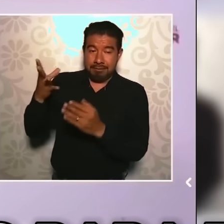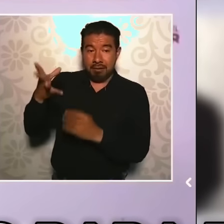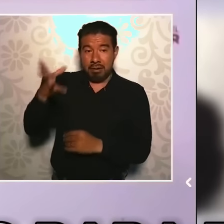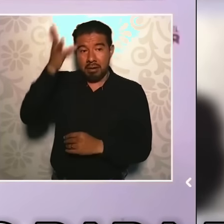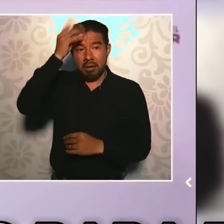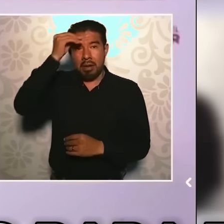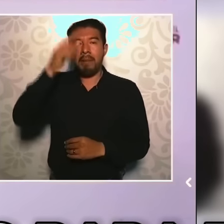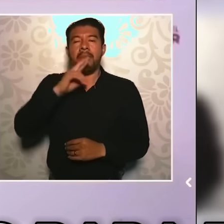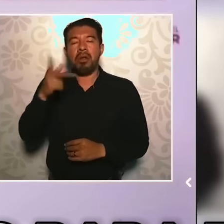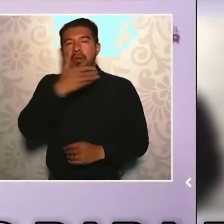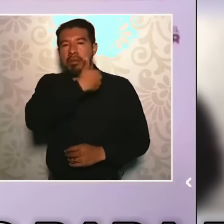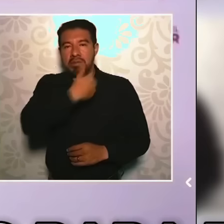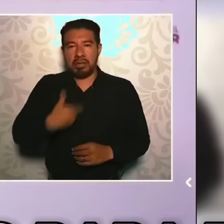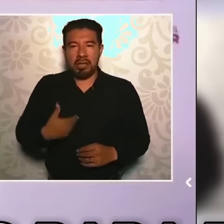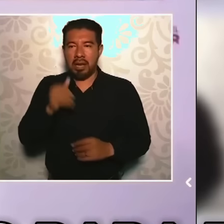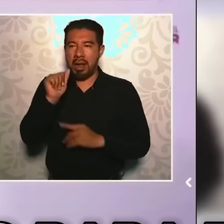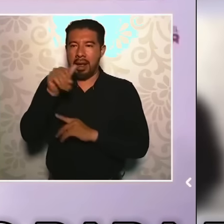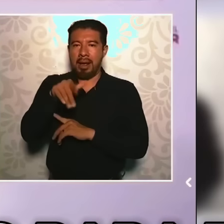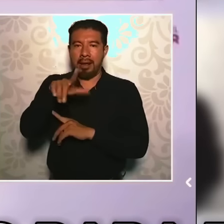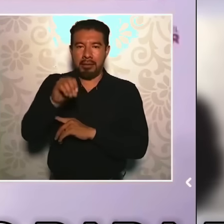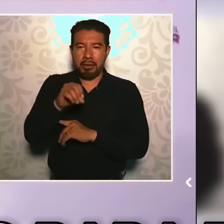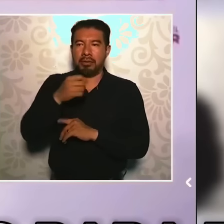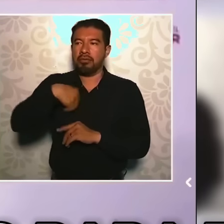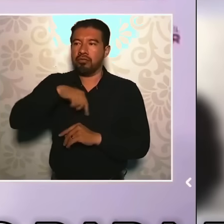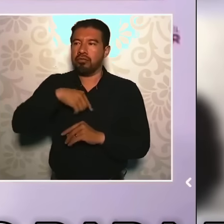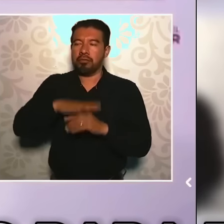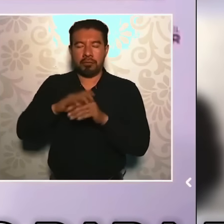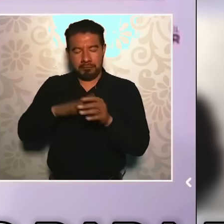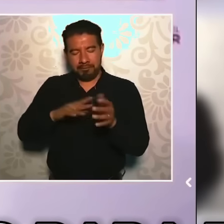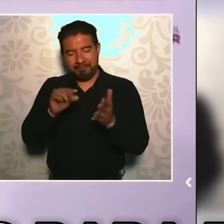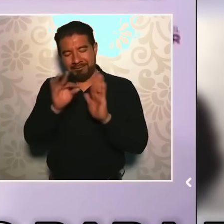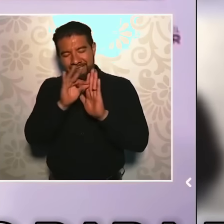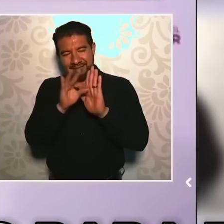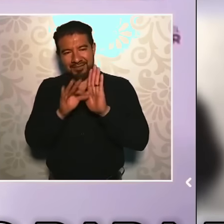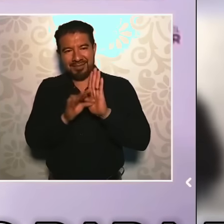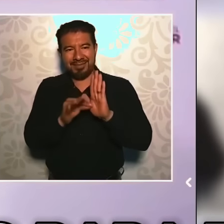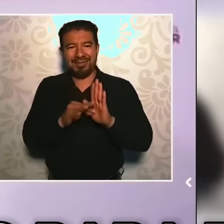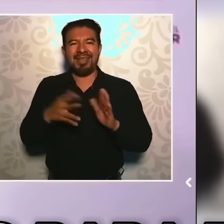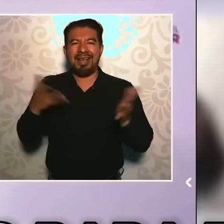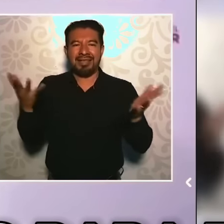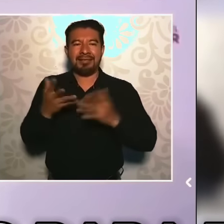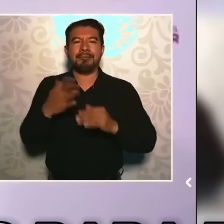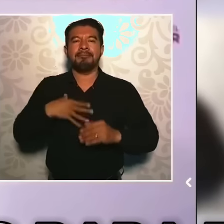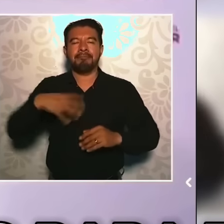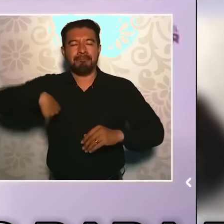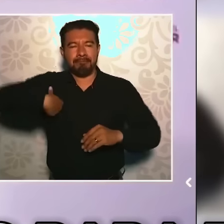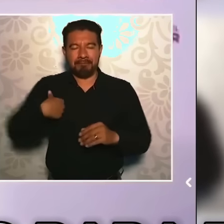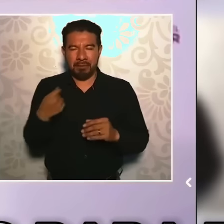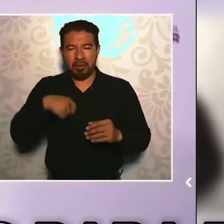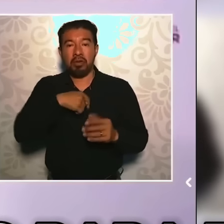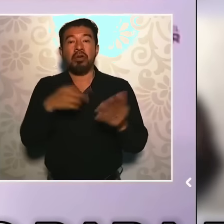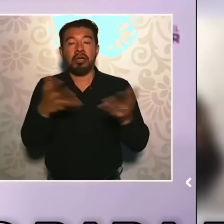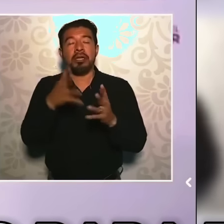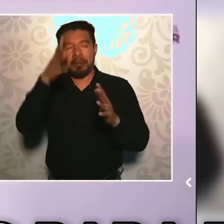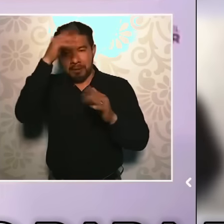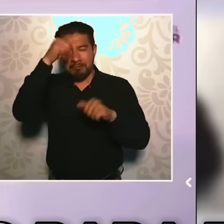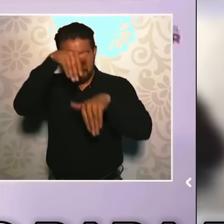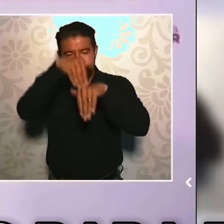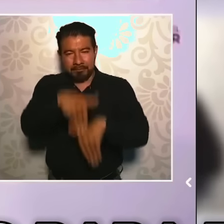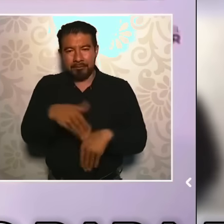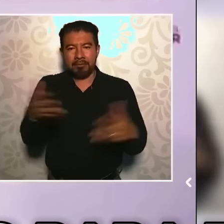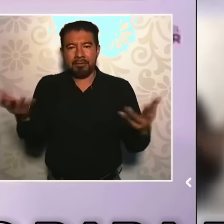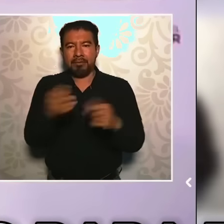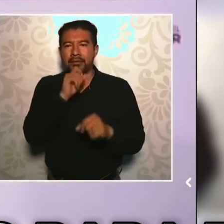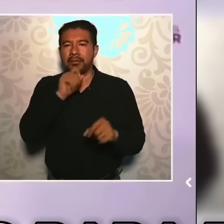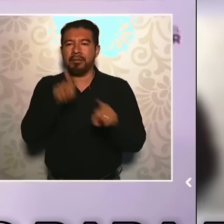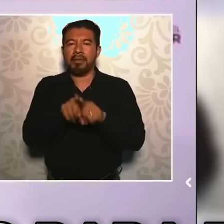Manuel López Obrador. Y vamos a guardar su legado, su ejemplo de este gran tabasqueño que le